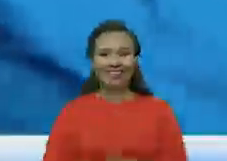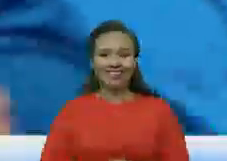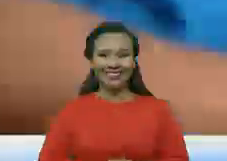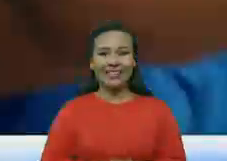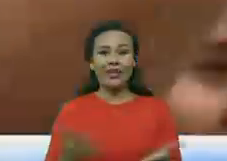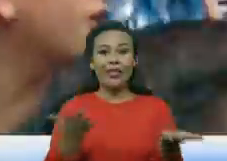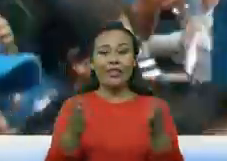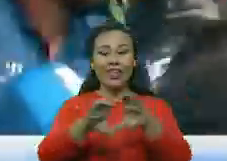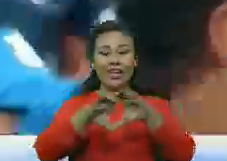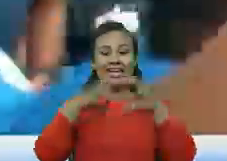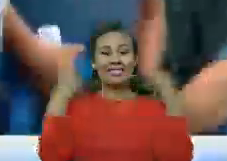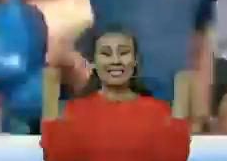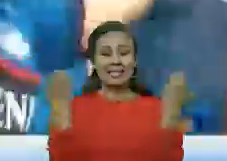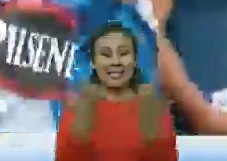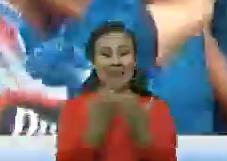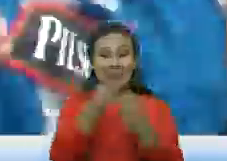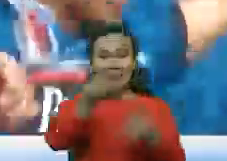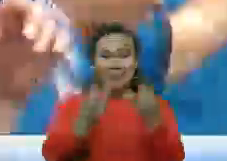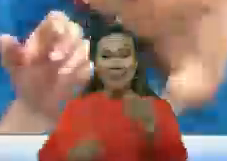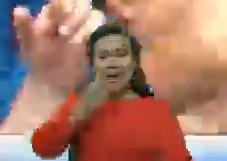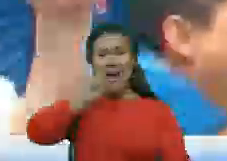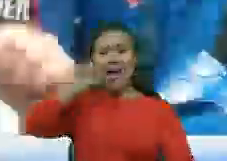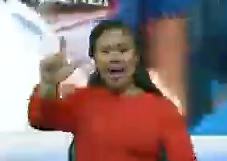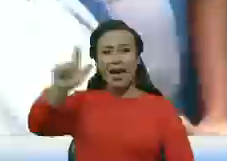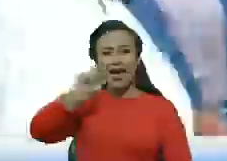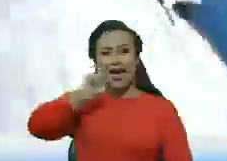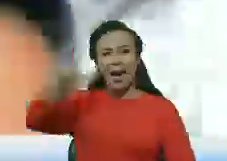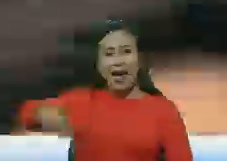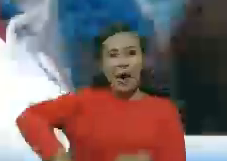En el estadio los hinchas gritaron los goles.